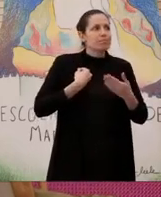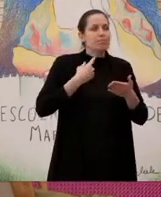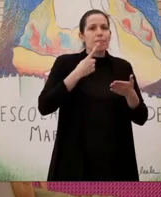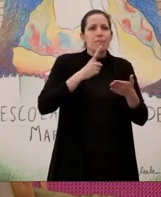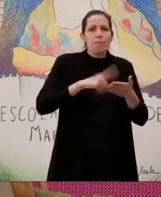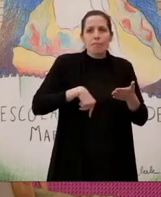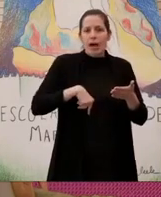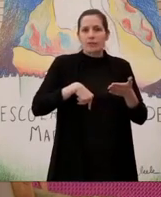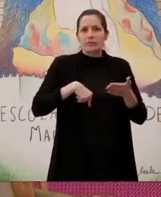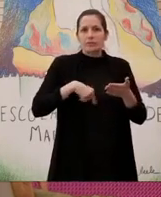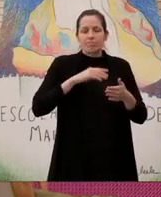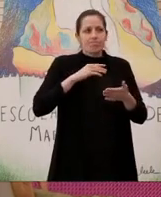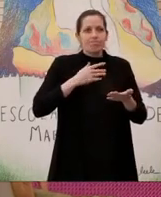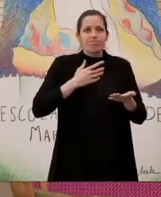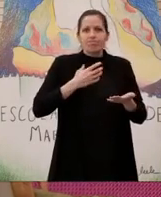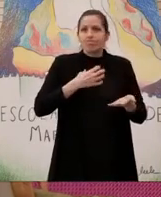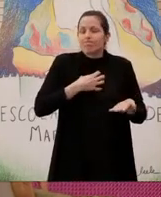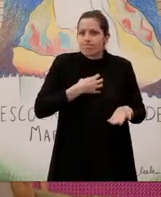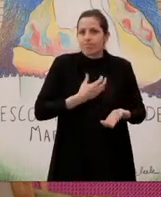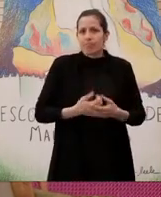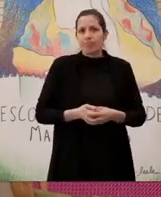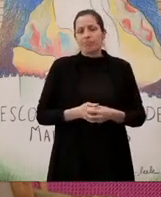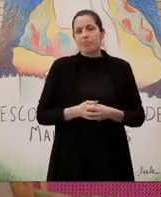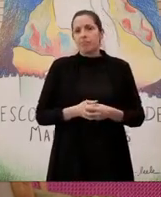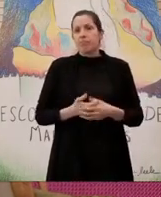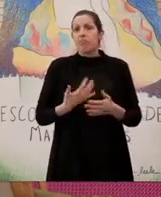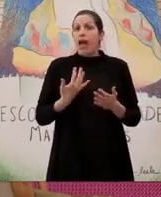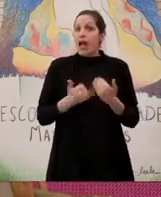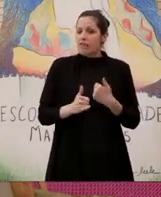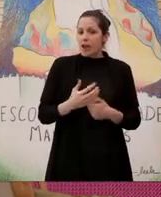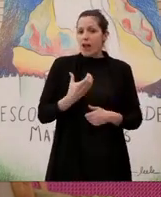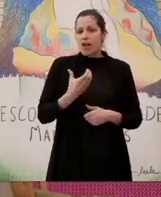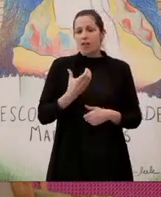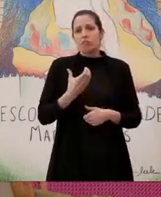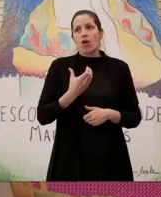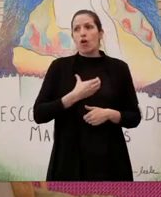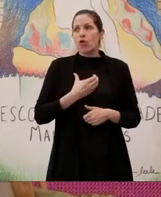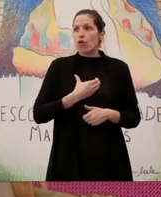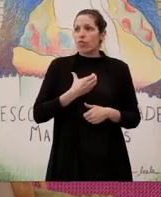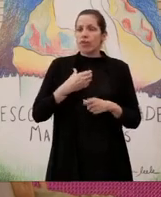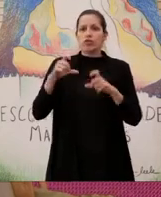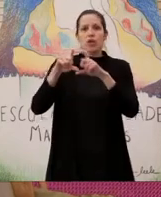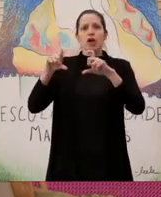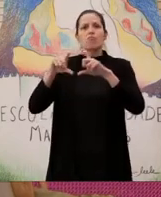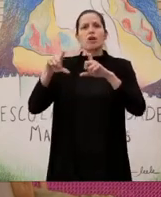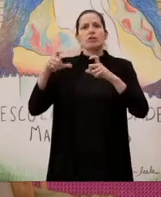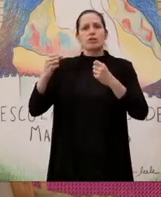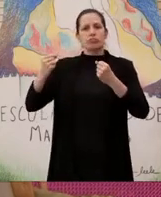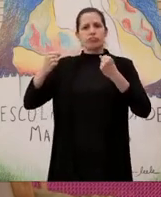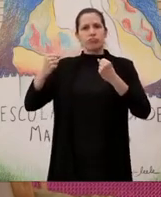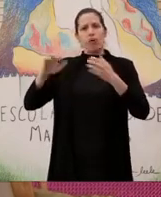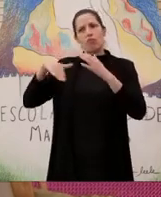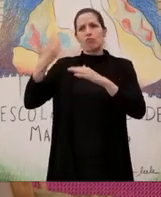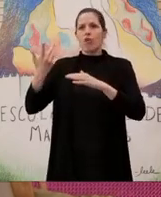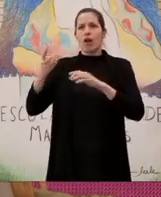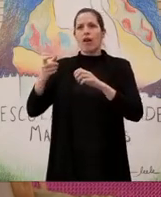de las instituciones públicas como esconcellos que externalizan y deisan en manos de grandes empresas o cuidado como